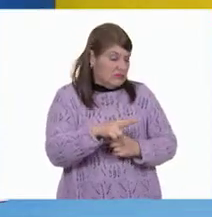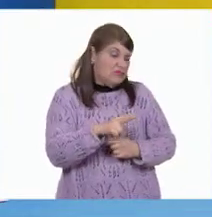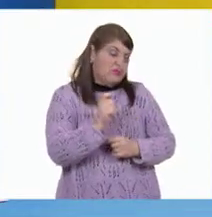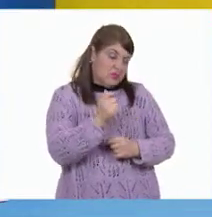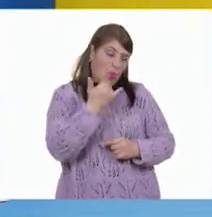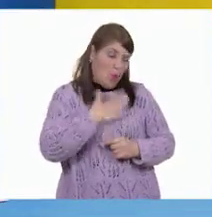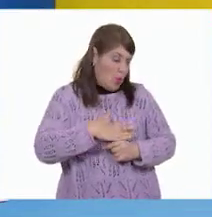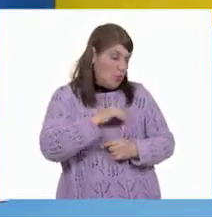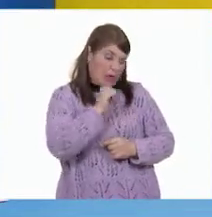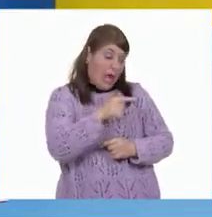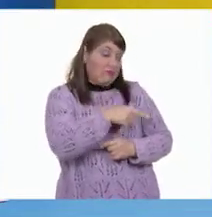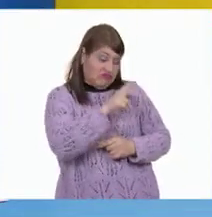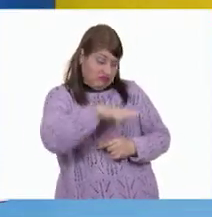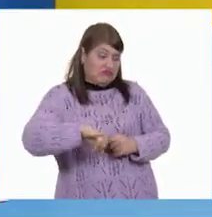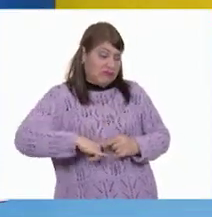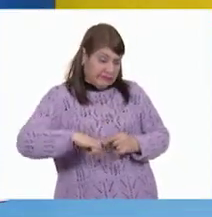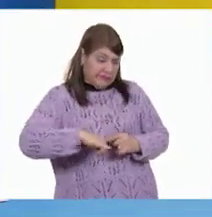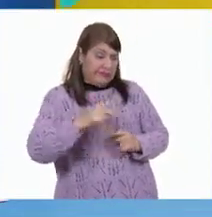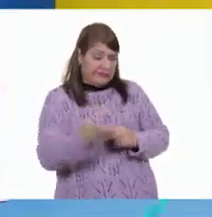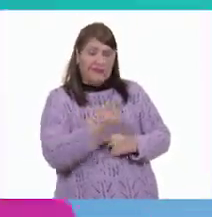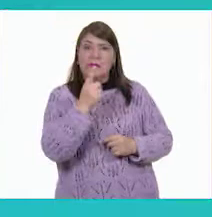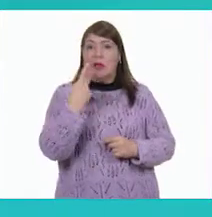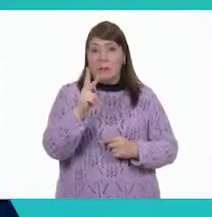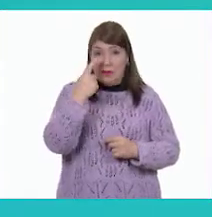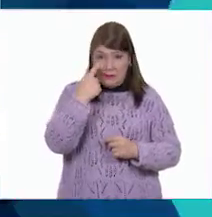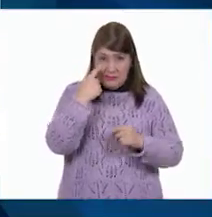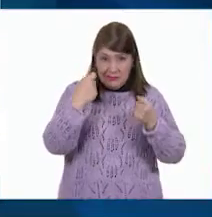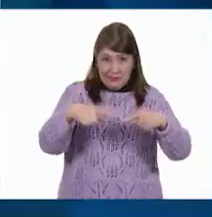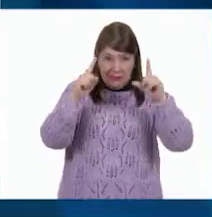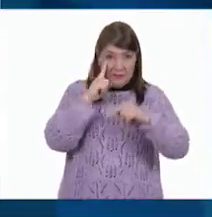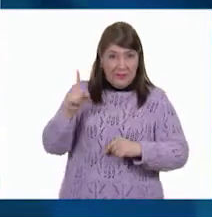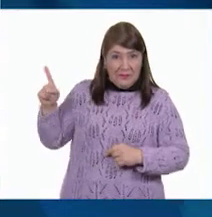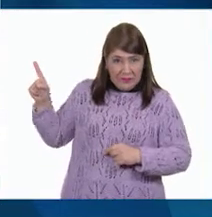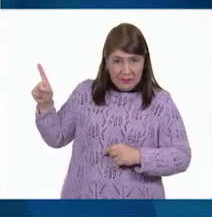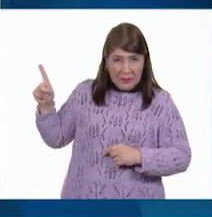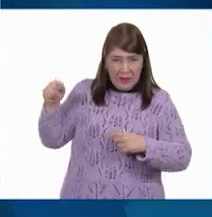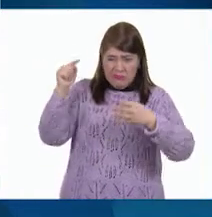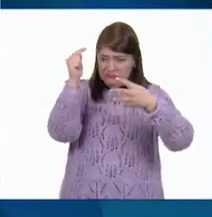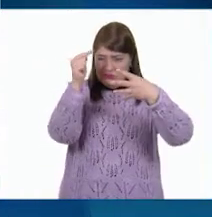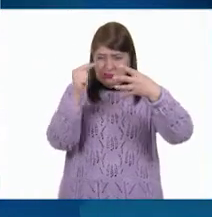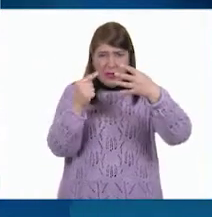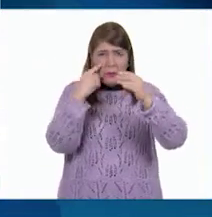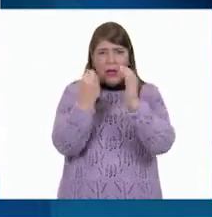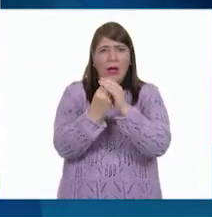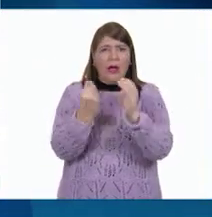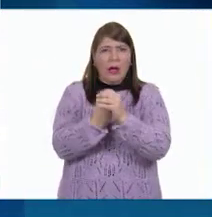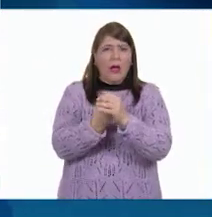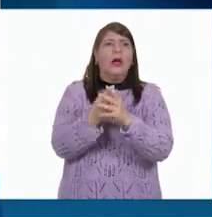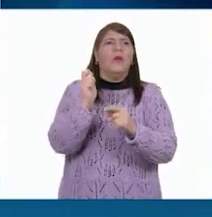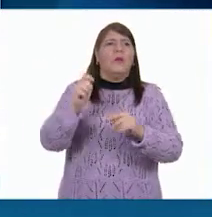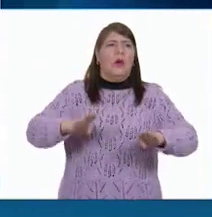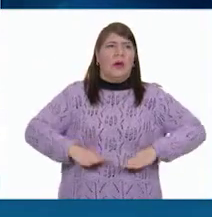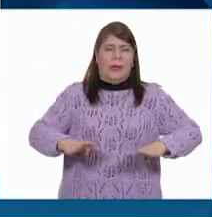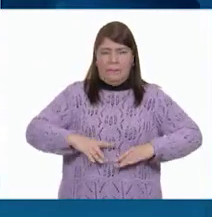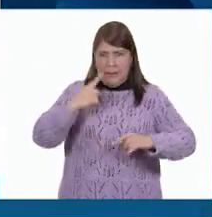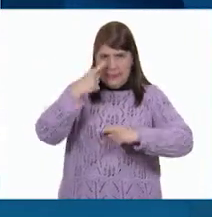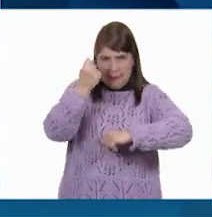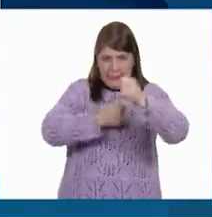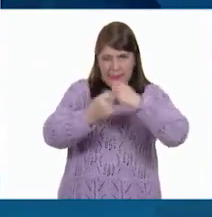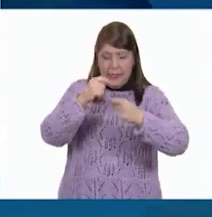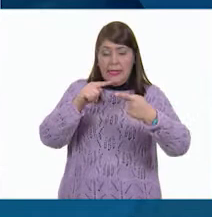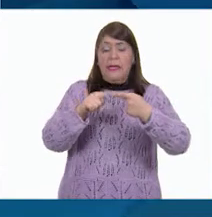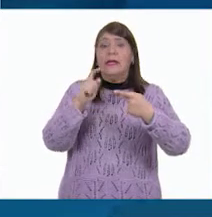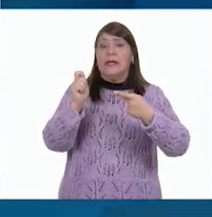es muy interesante tu pregunta, Ton. Veamos en la pantalla las características principales de estas tiendas. La primera era que